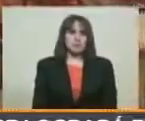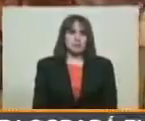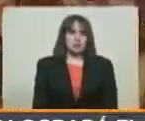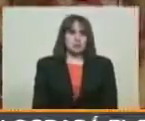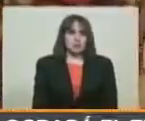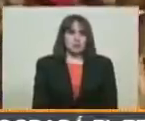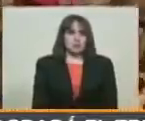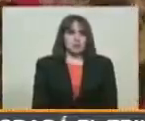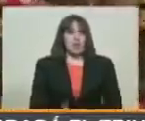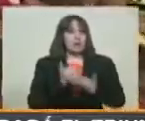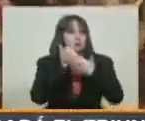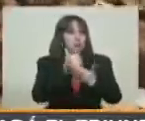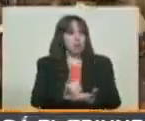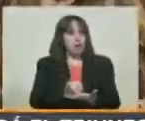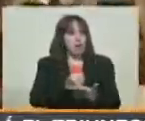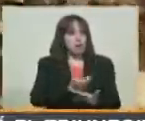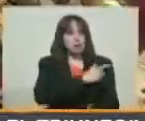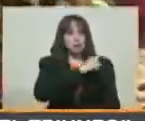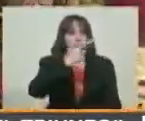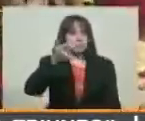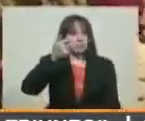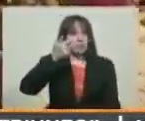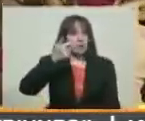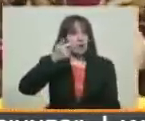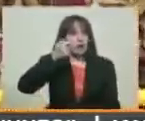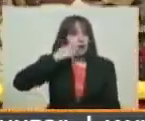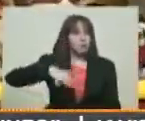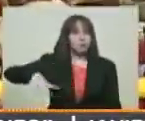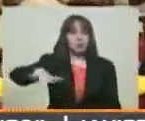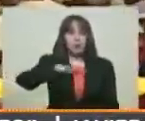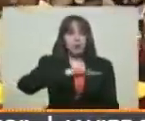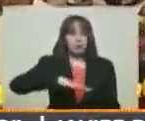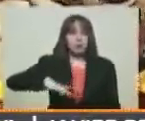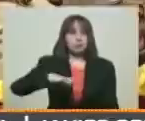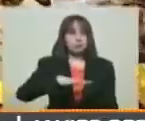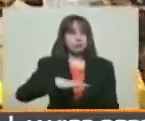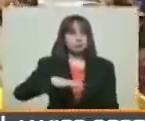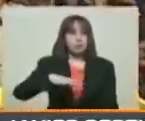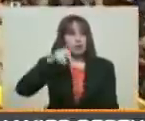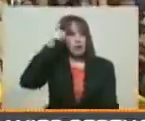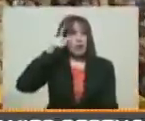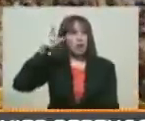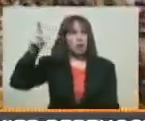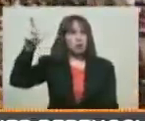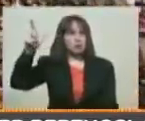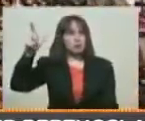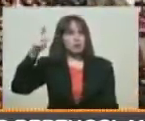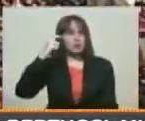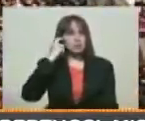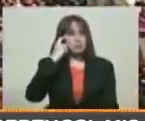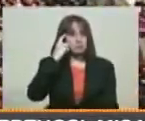Ayudar al pueblo, trasladarlo, transportarlo. La logística,